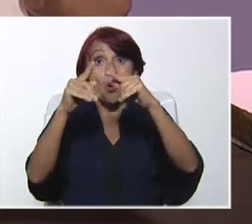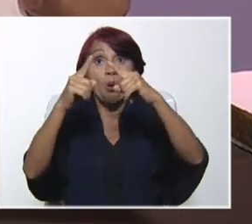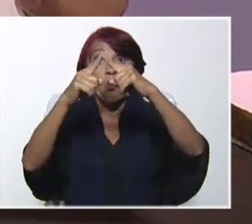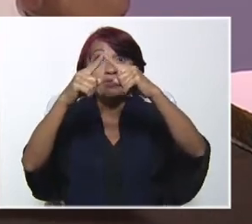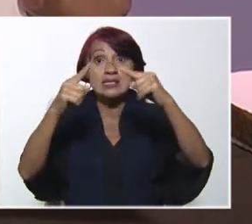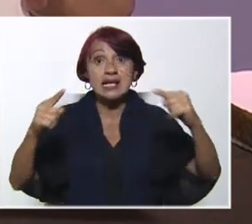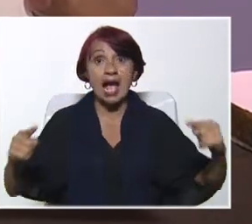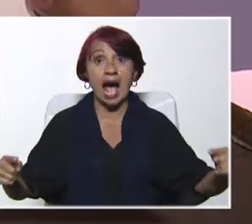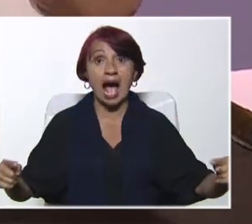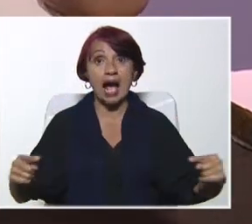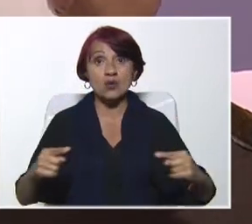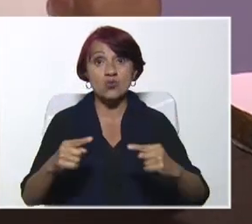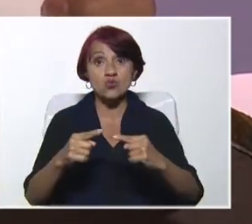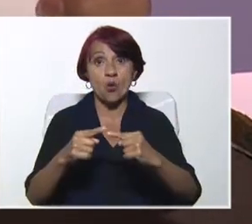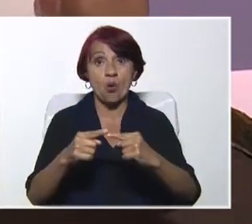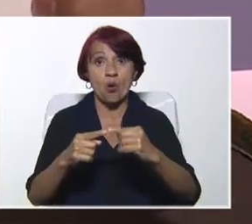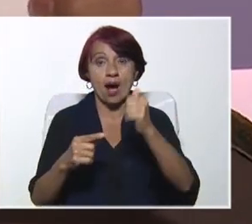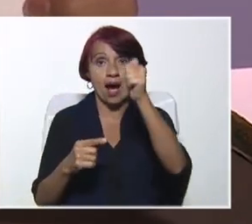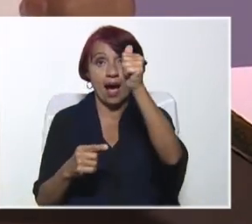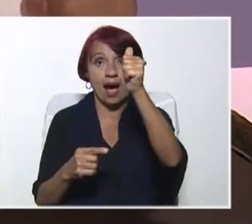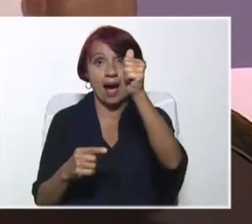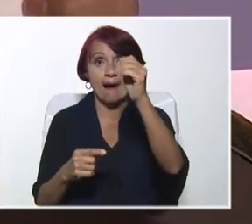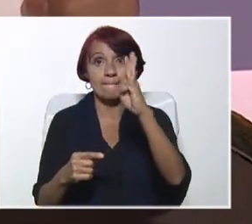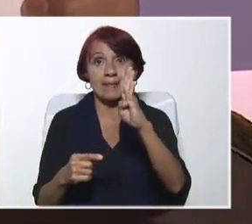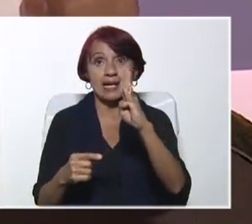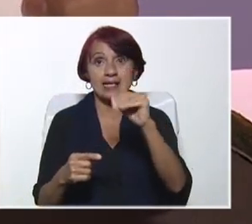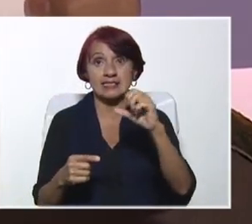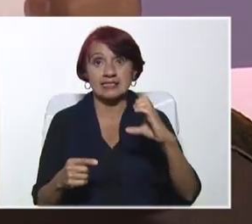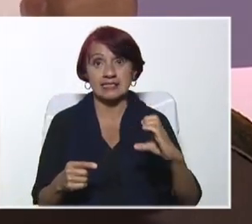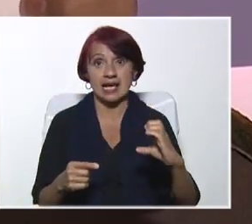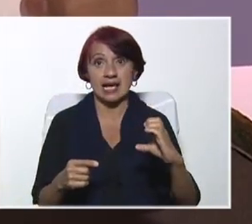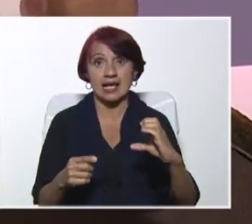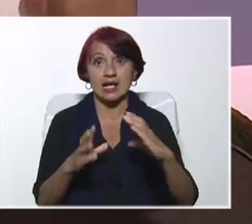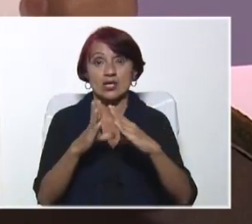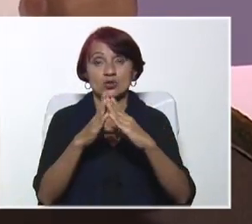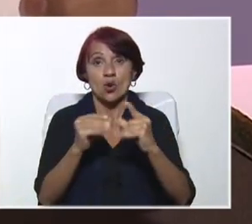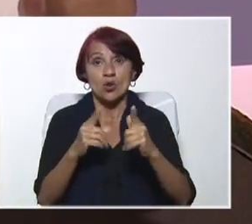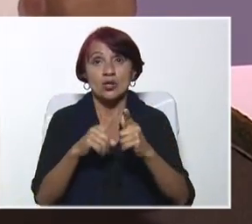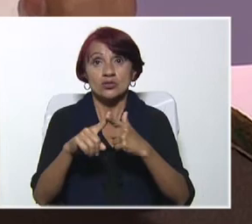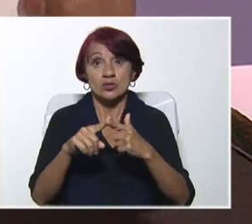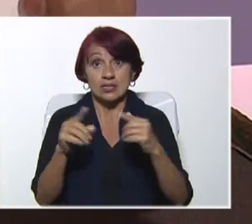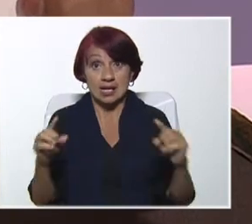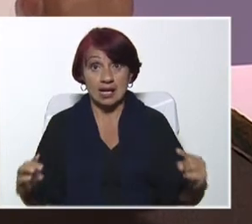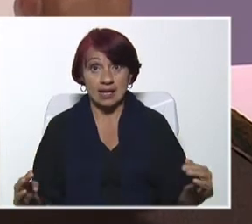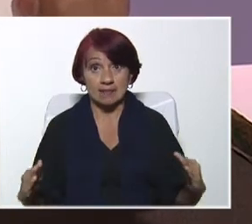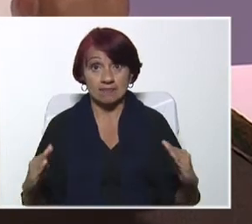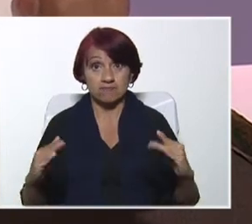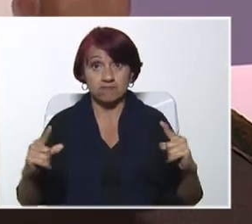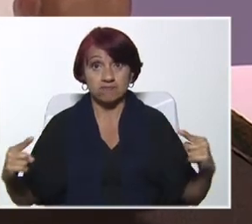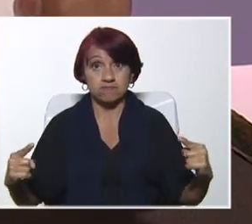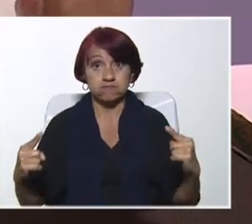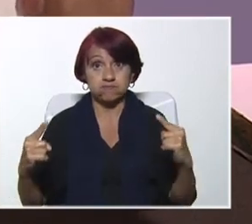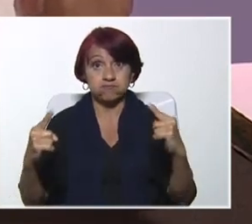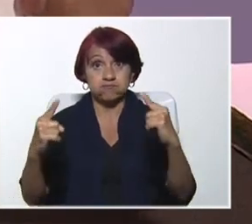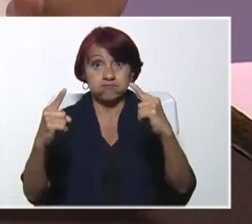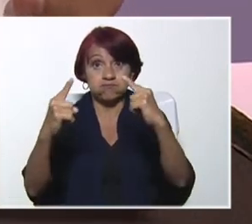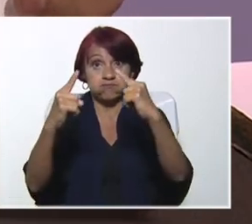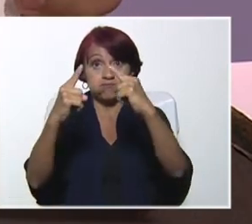triángulo ABC, se traza un segmento paralelo